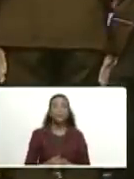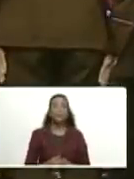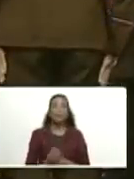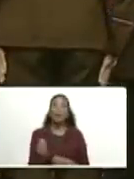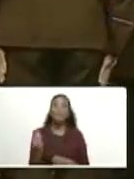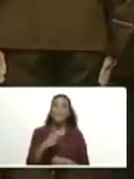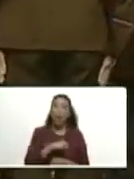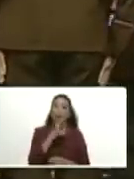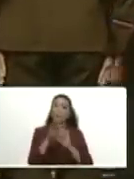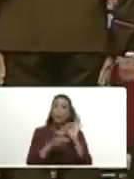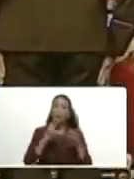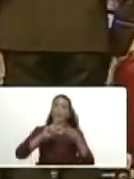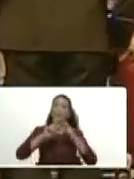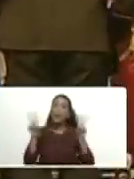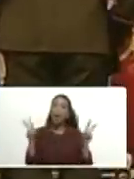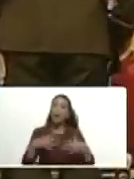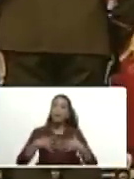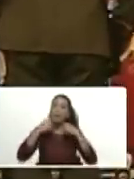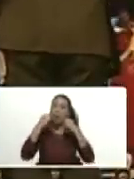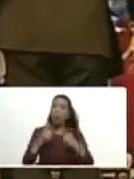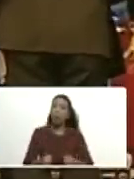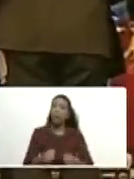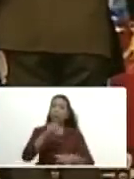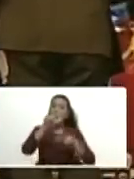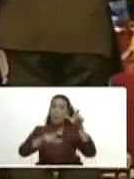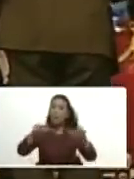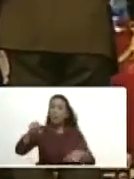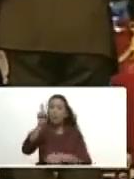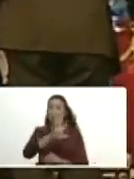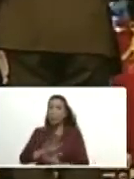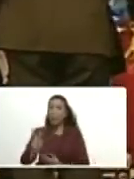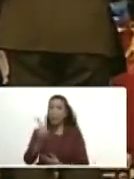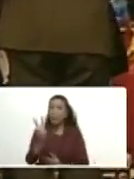Además de velar por la paz y la seguridad de nuestro país.